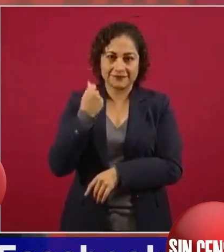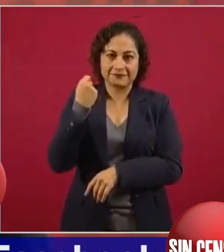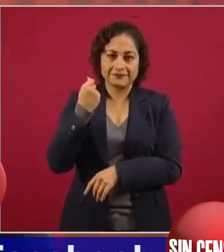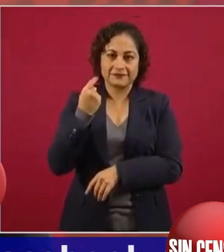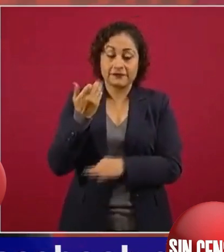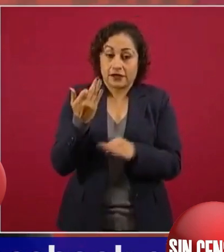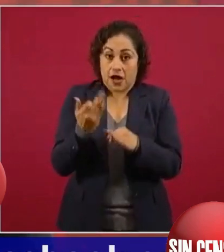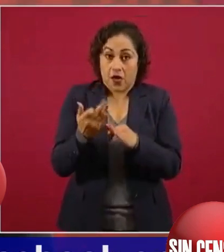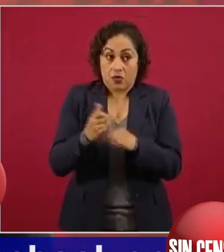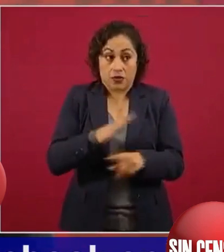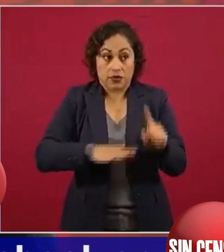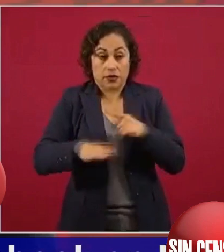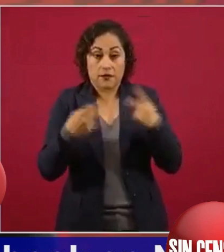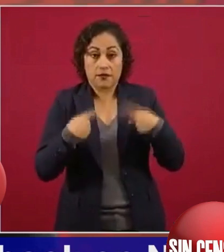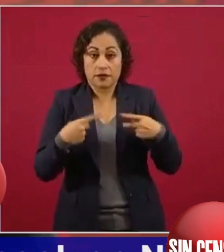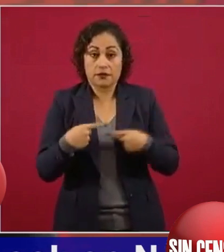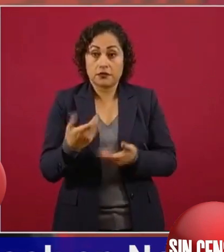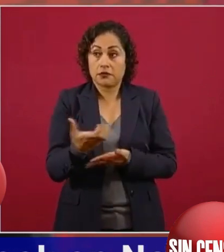salario,